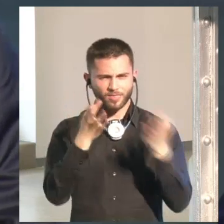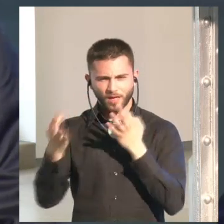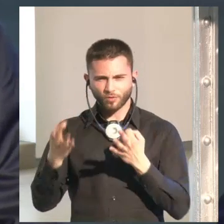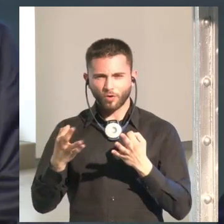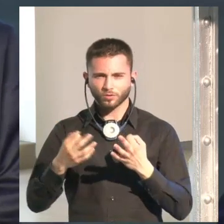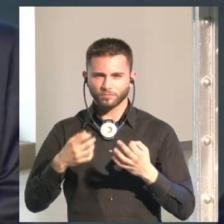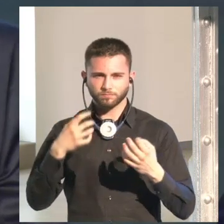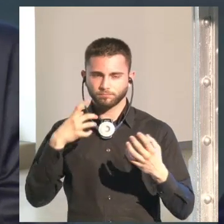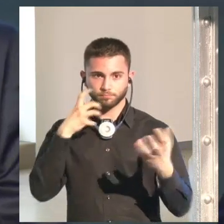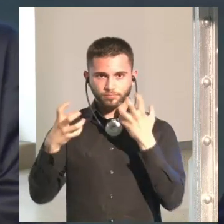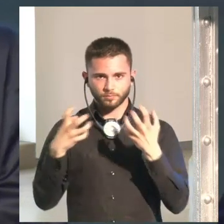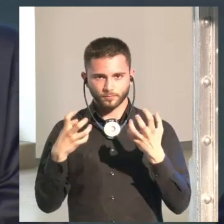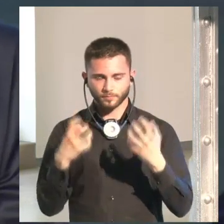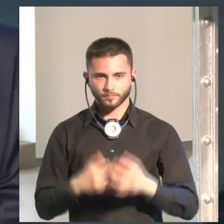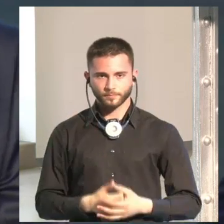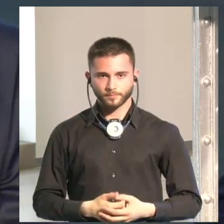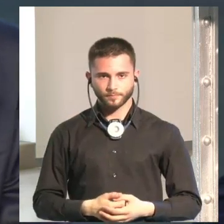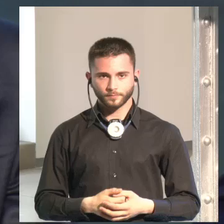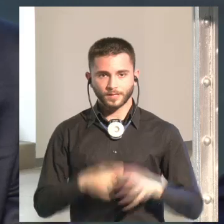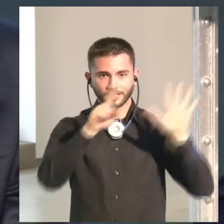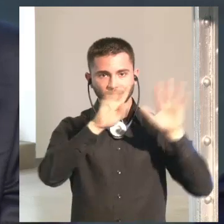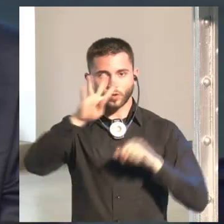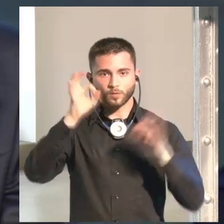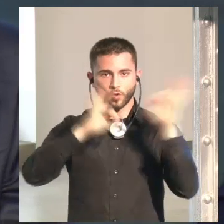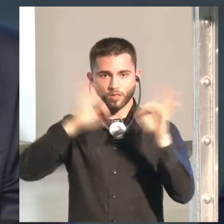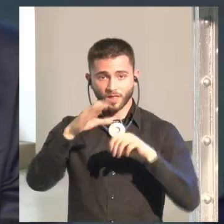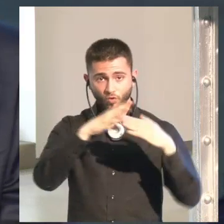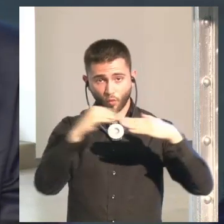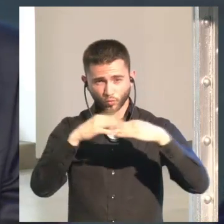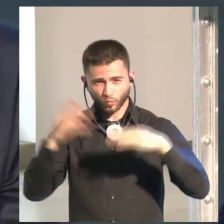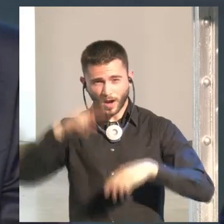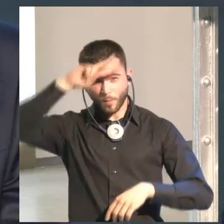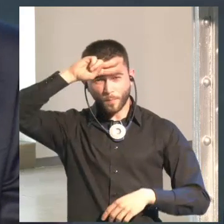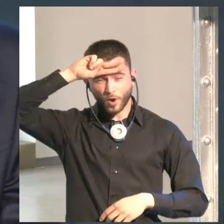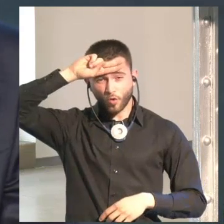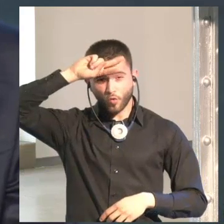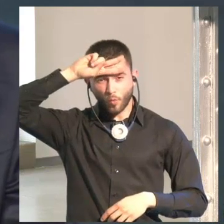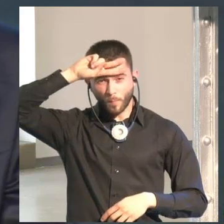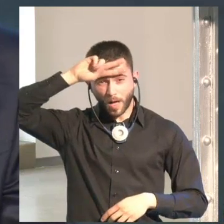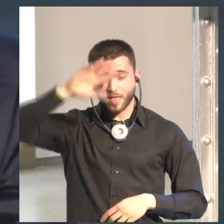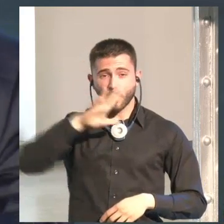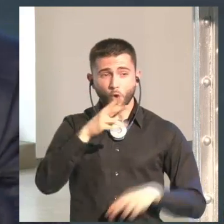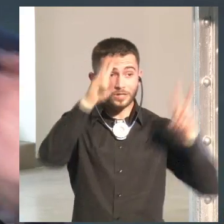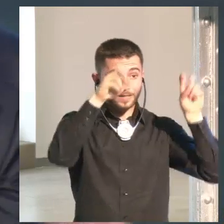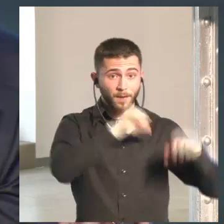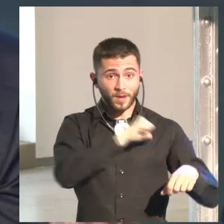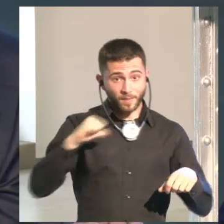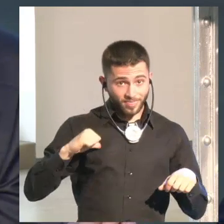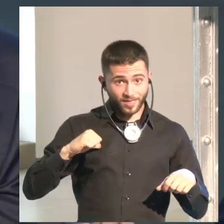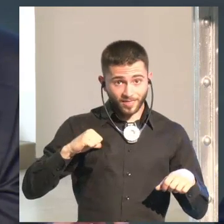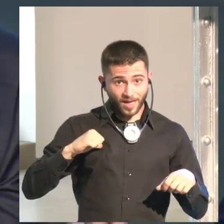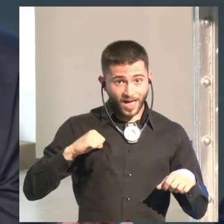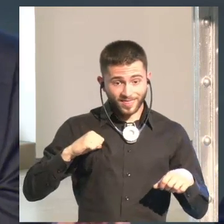arroja esa encuesta. Un 64% de los usuarios estaba más preocupado por los temas de privacidad que lo que